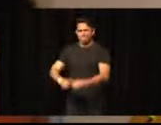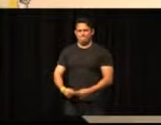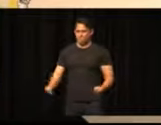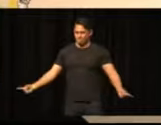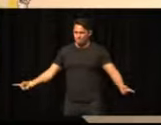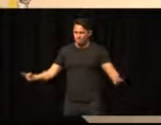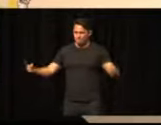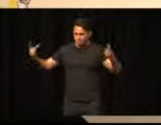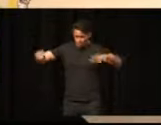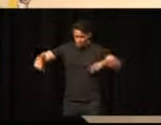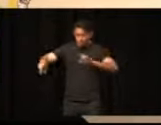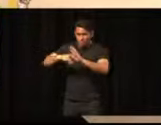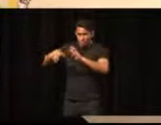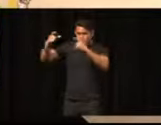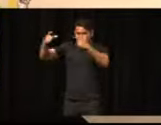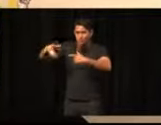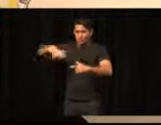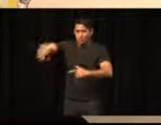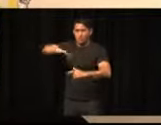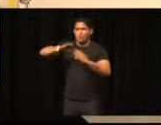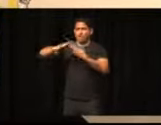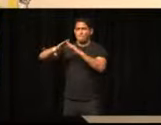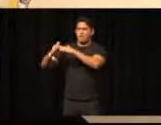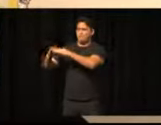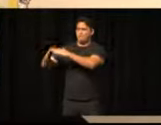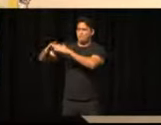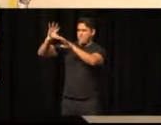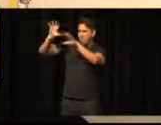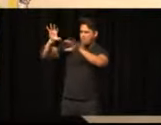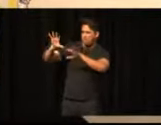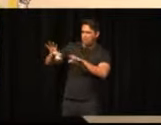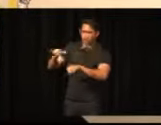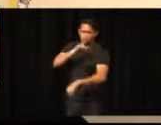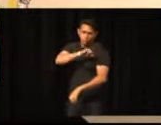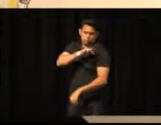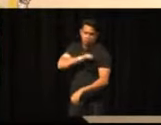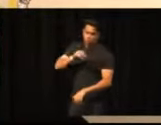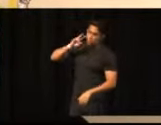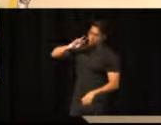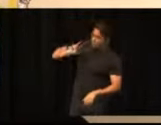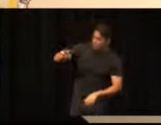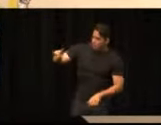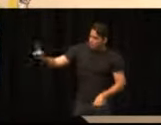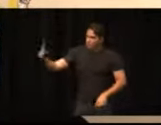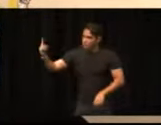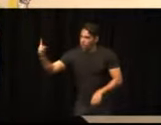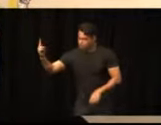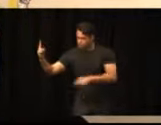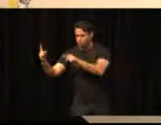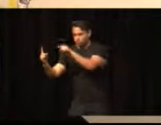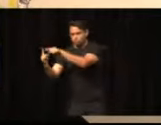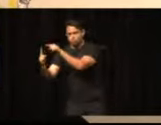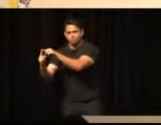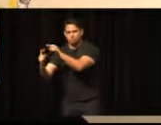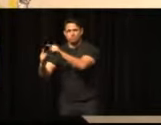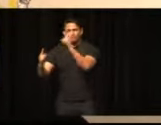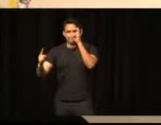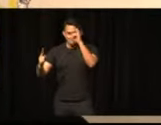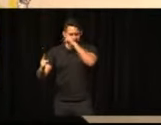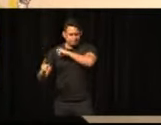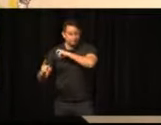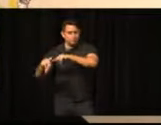hecho en la favela Dom Vidigal de Río Janeiro, y nos vemos que de hecho vemos una persona en la comunidad normalmente